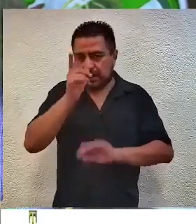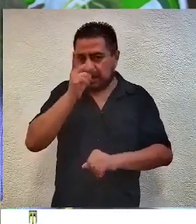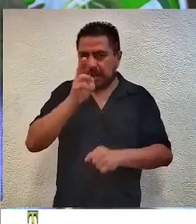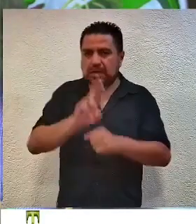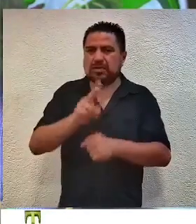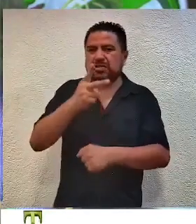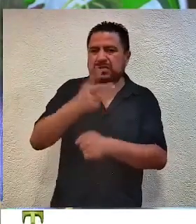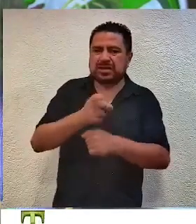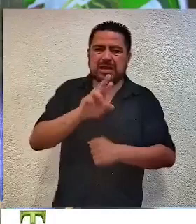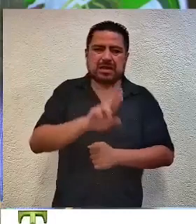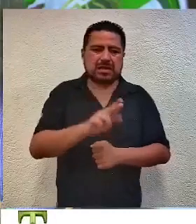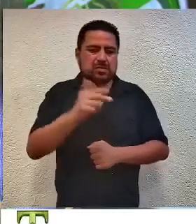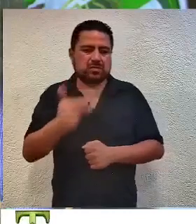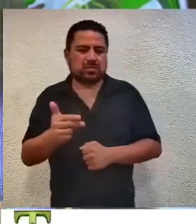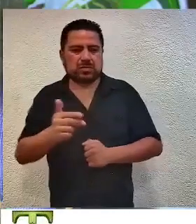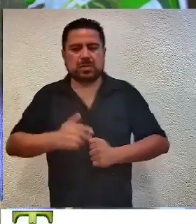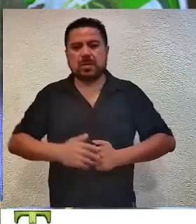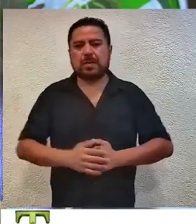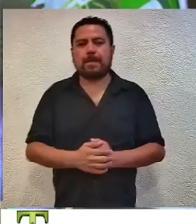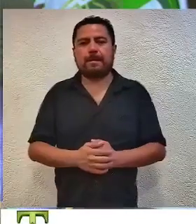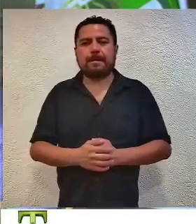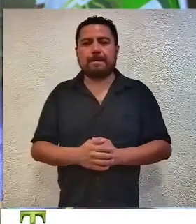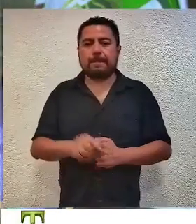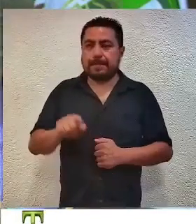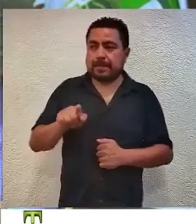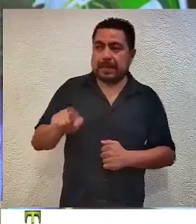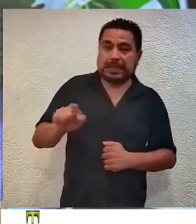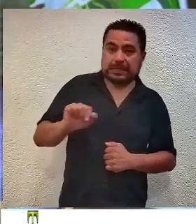subdirectora de Recursos Humanos. Él sí,